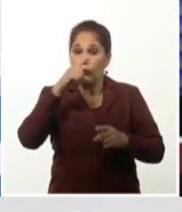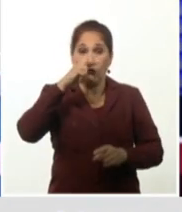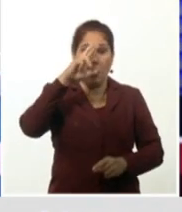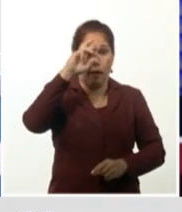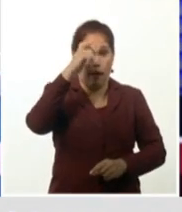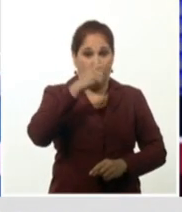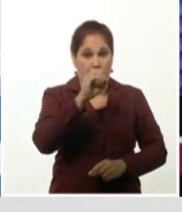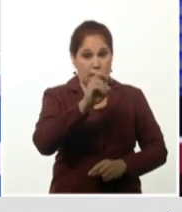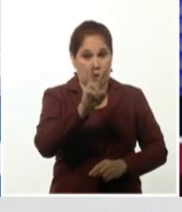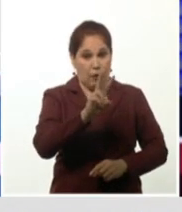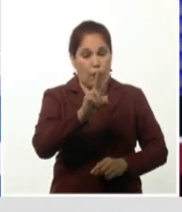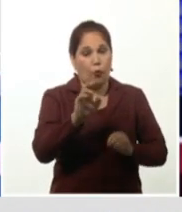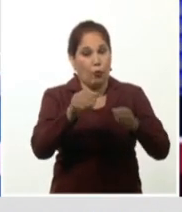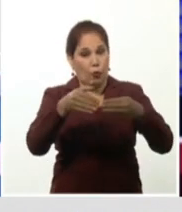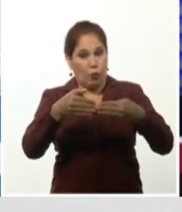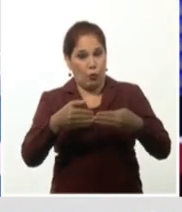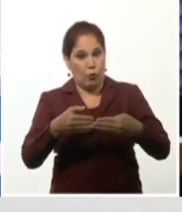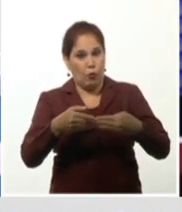02 concluye en